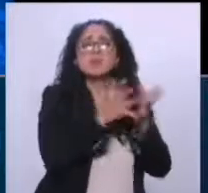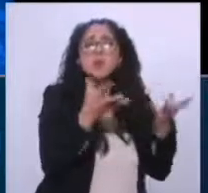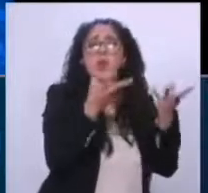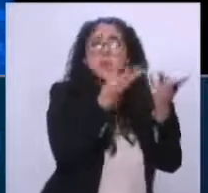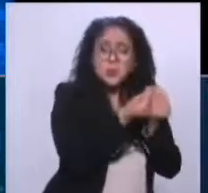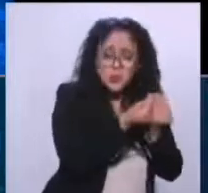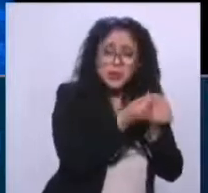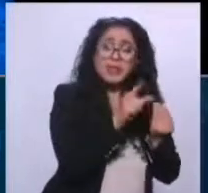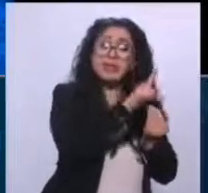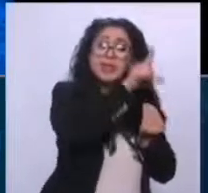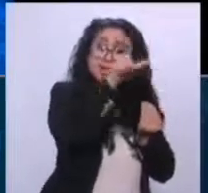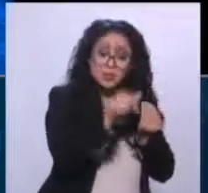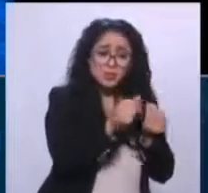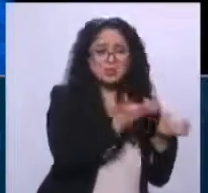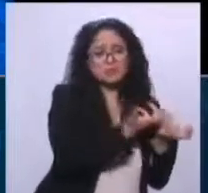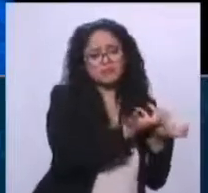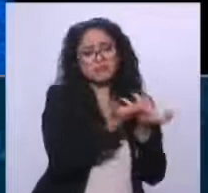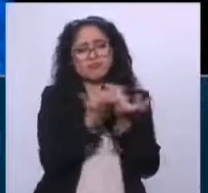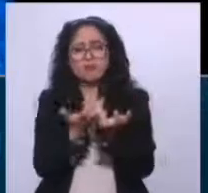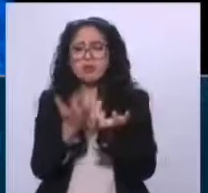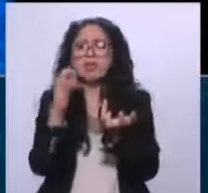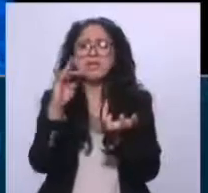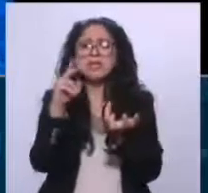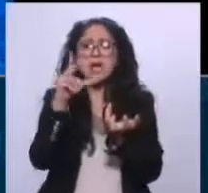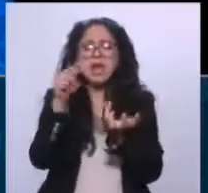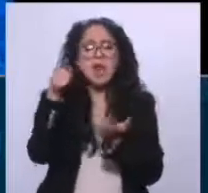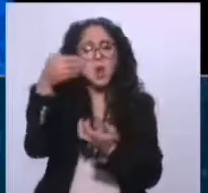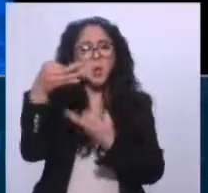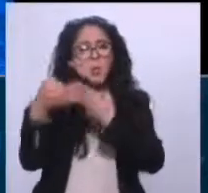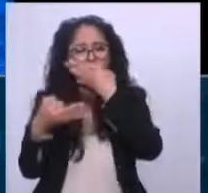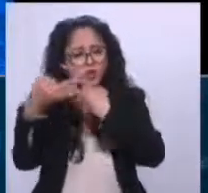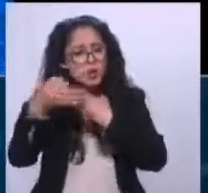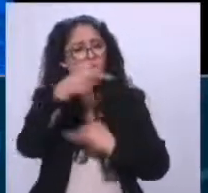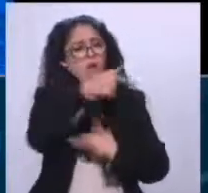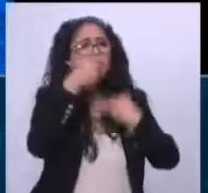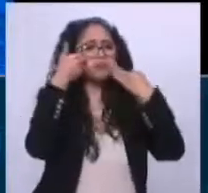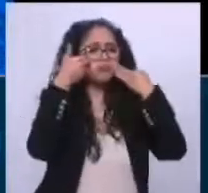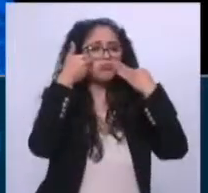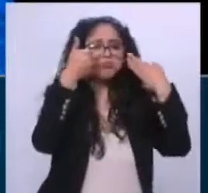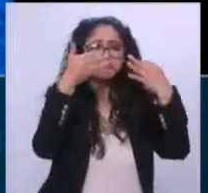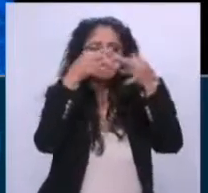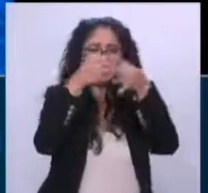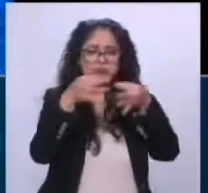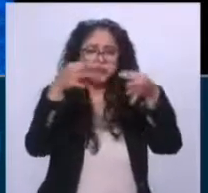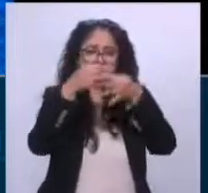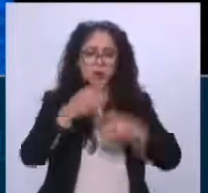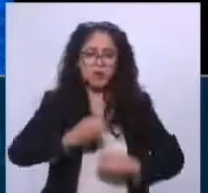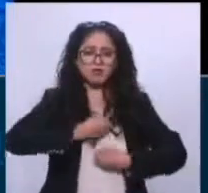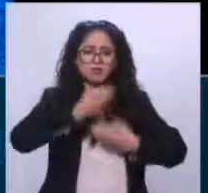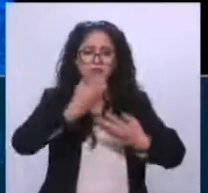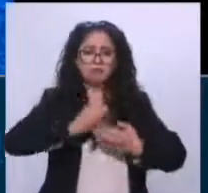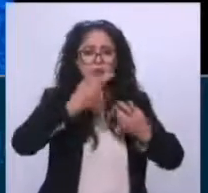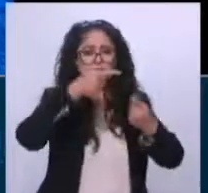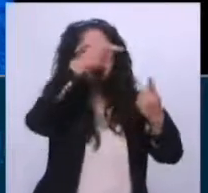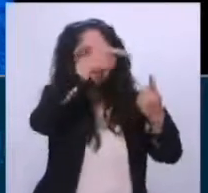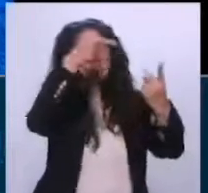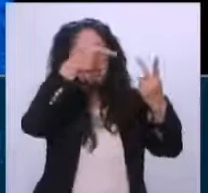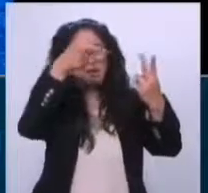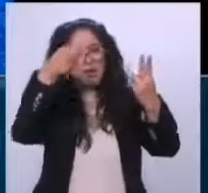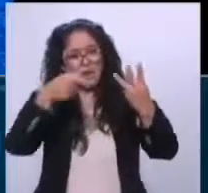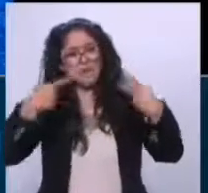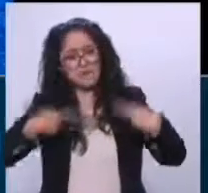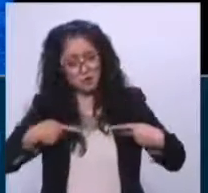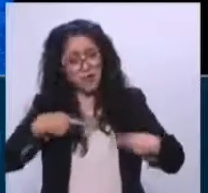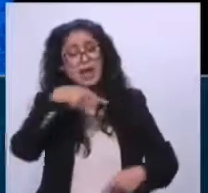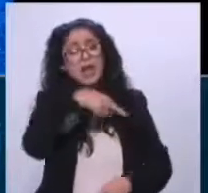comparecer en ese juicio, ¿no?, como medio de prueba. Es decir, dar su testimonio ya en una etapa de juicio contra estas personas que se imputan. Este es un criterio de oportunidad